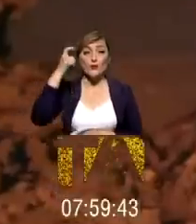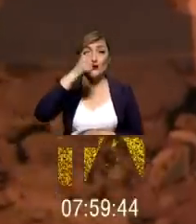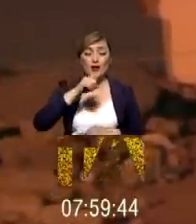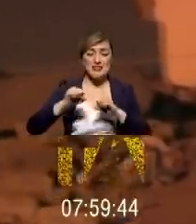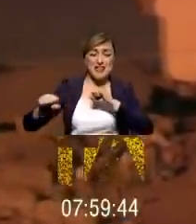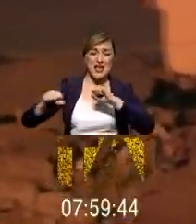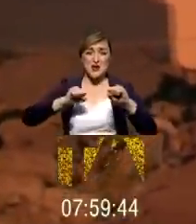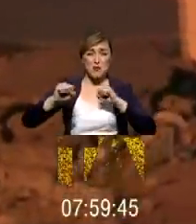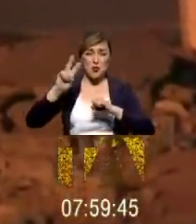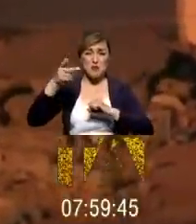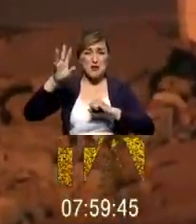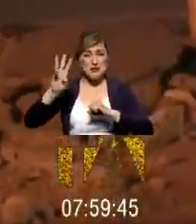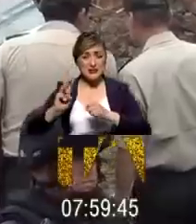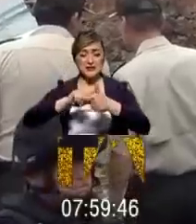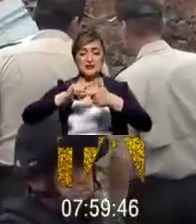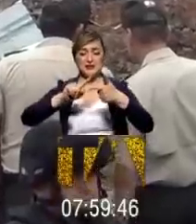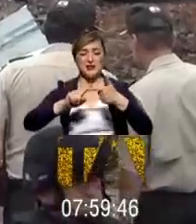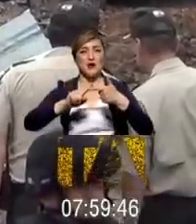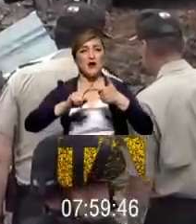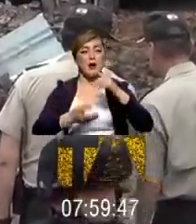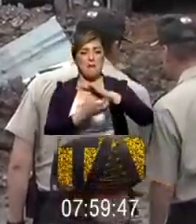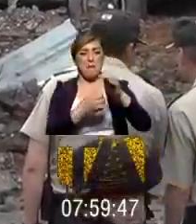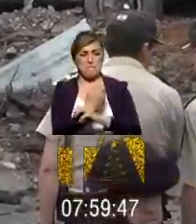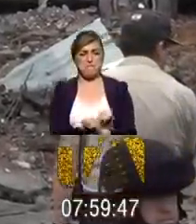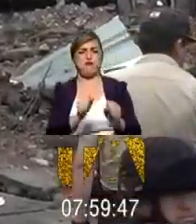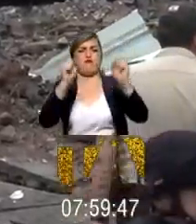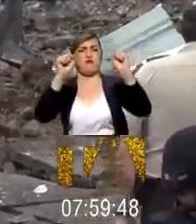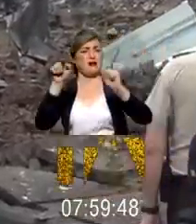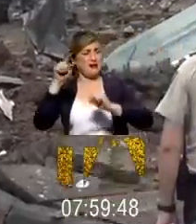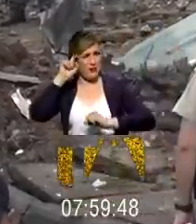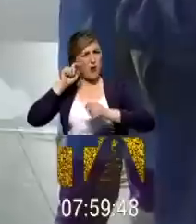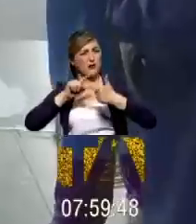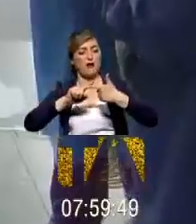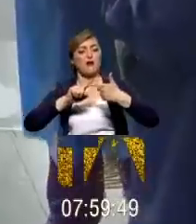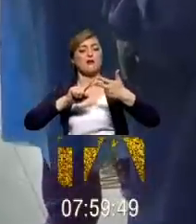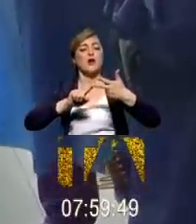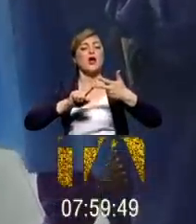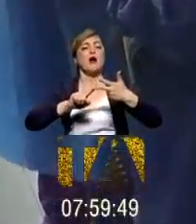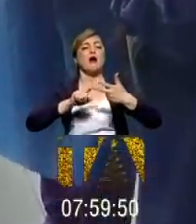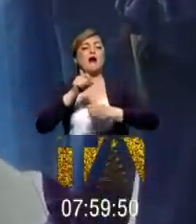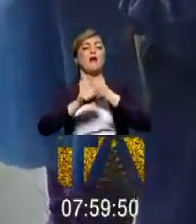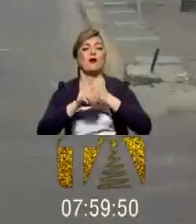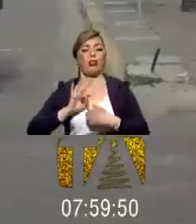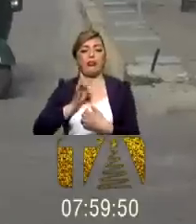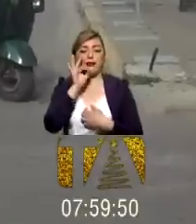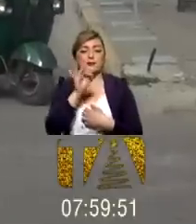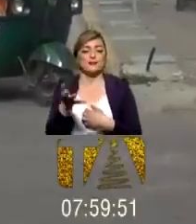el terremoto del 2016. Luego pasaron por el miedo que impuso Huacho en el 2018 y ahora con la pandemia. Desde Atacames,